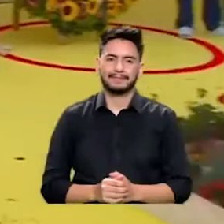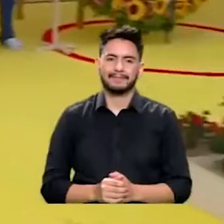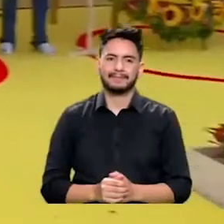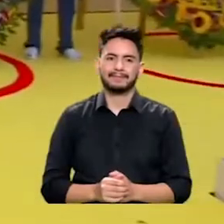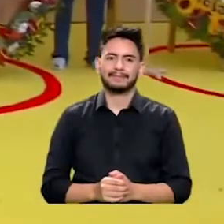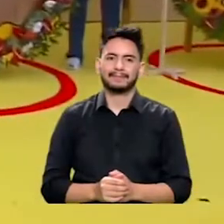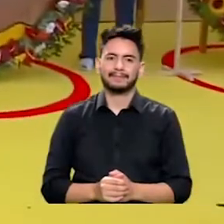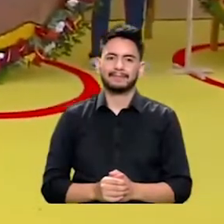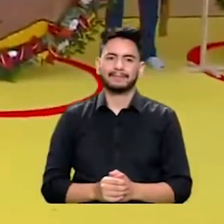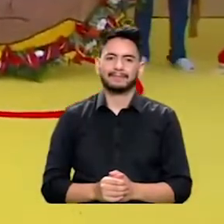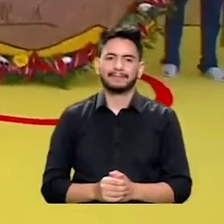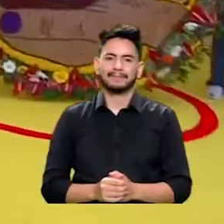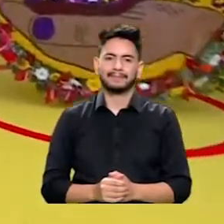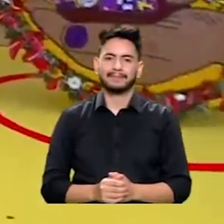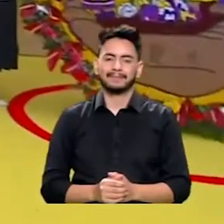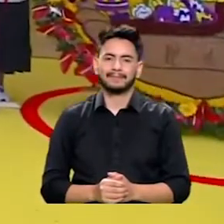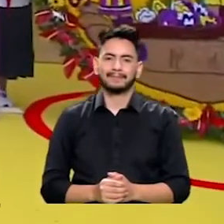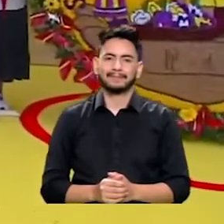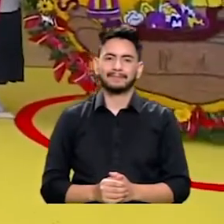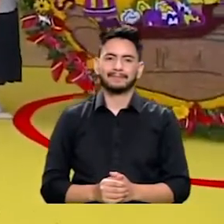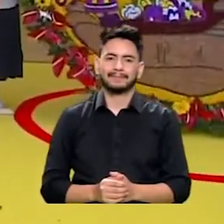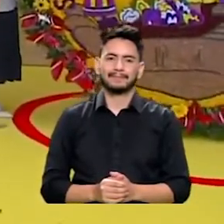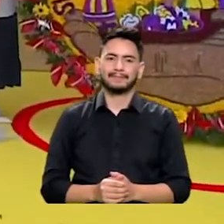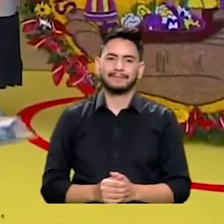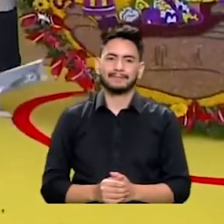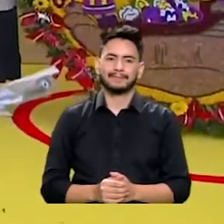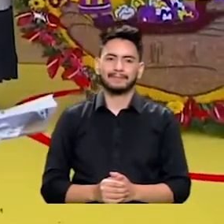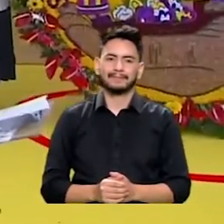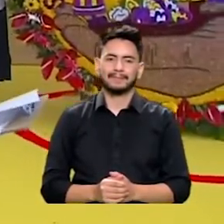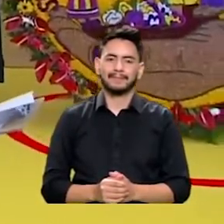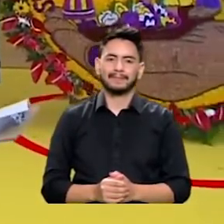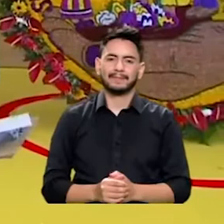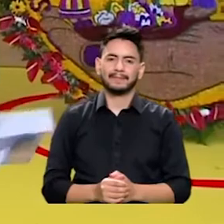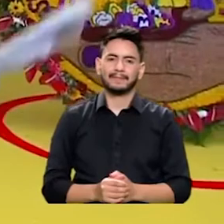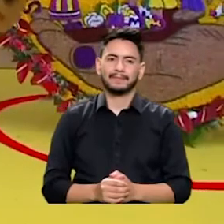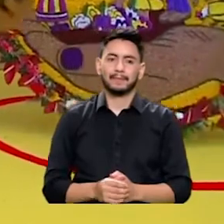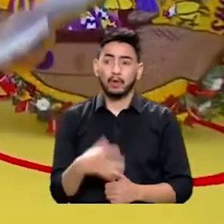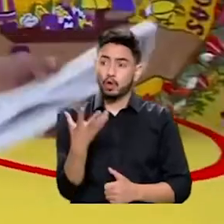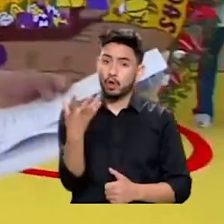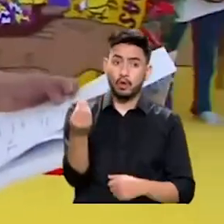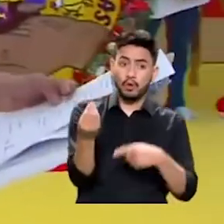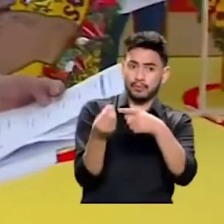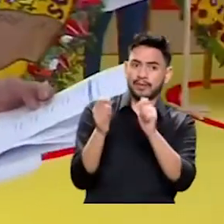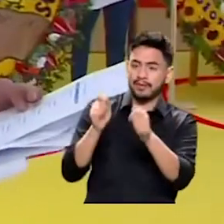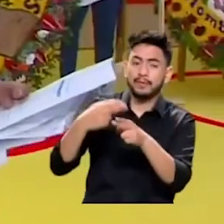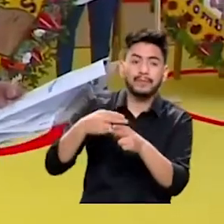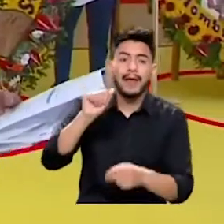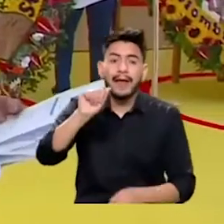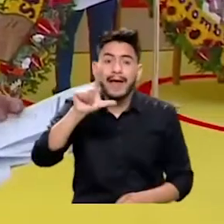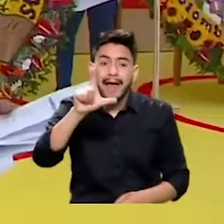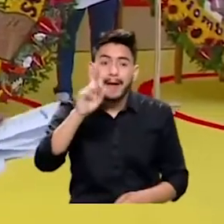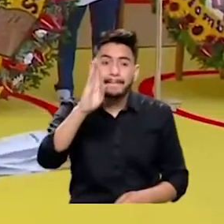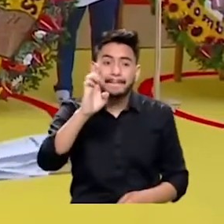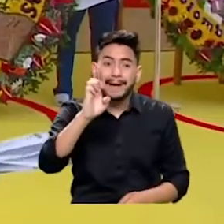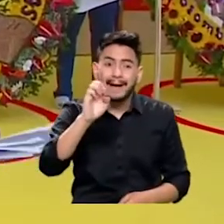Vamos a invitar entonces a Alberto Montes en representación del grupo de jurados para que entregue el